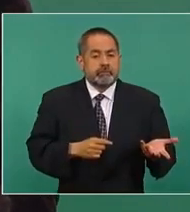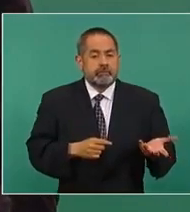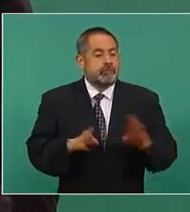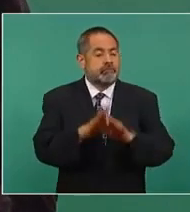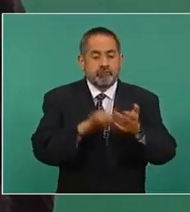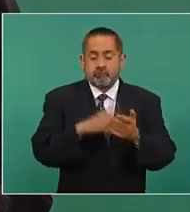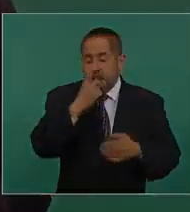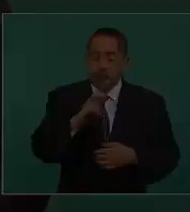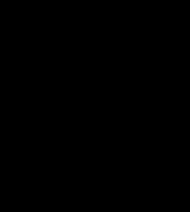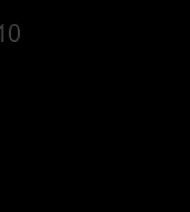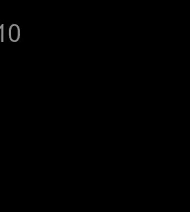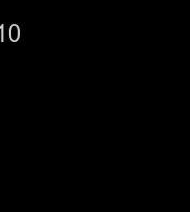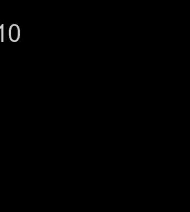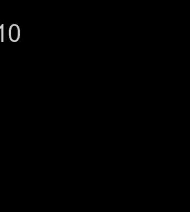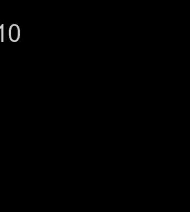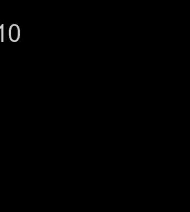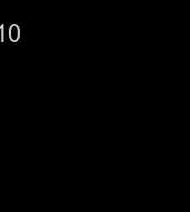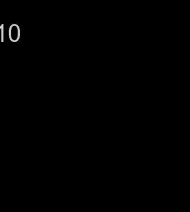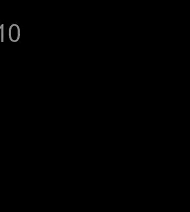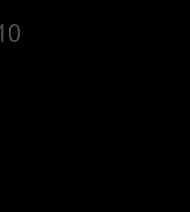llegar inversión extranjera.